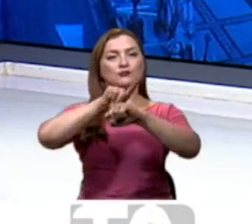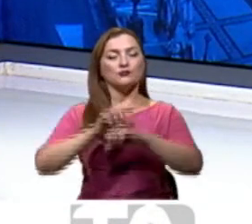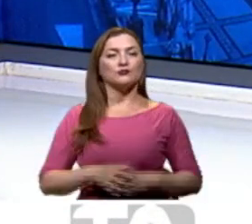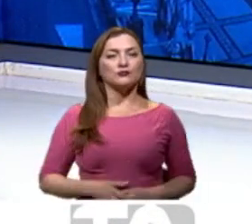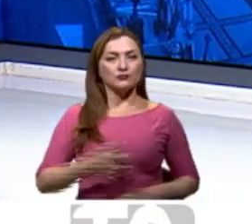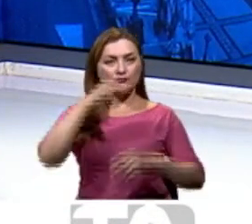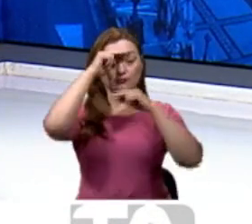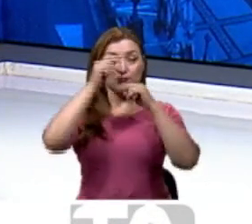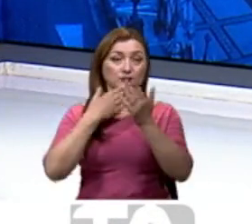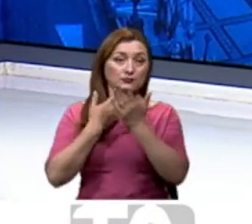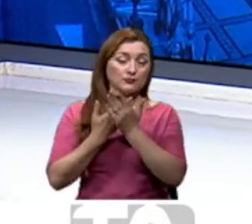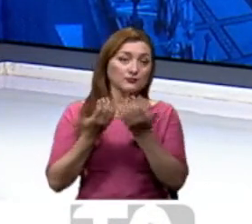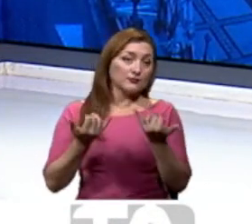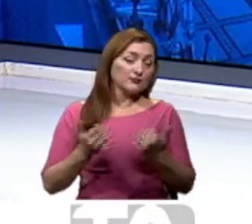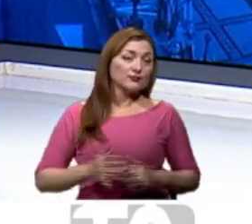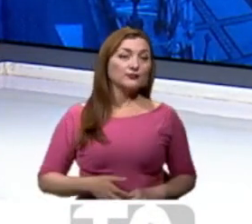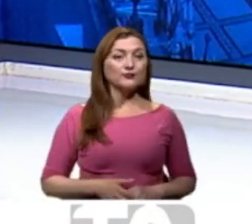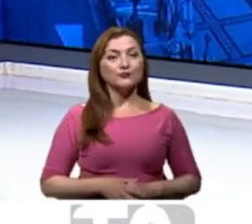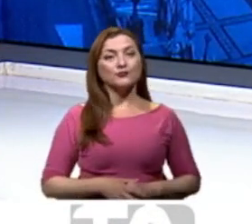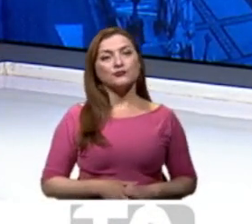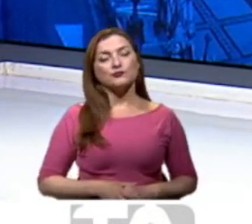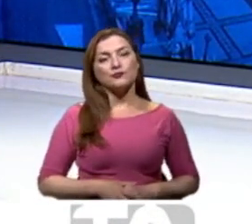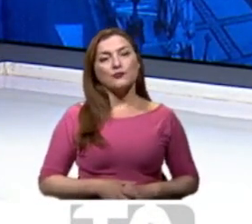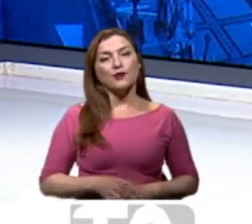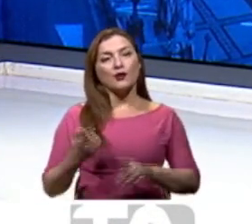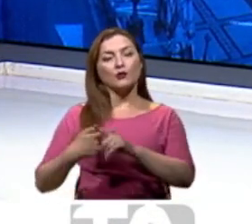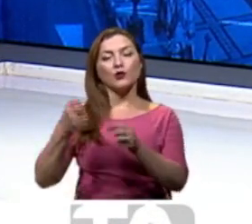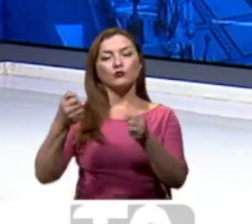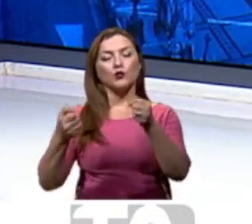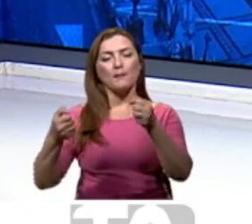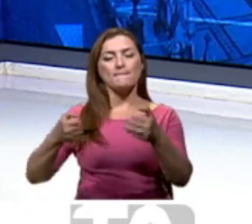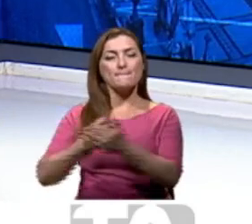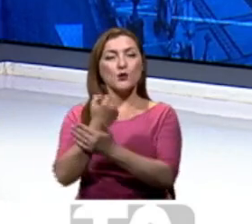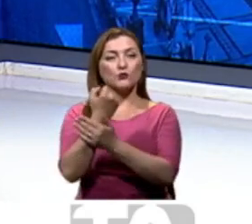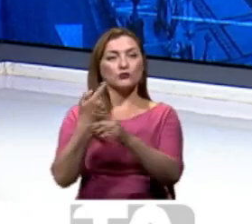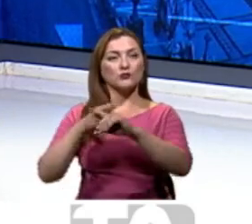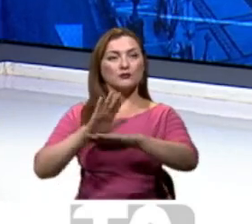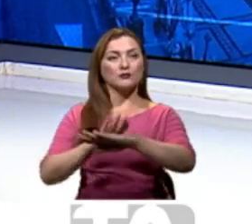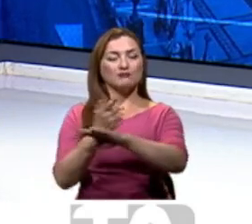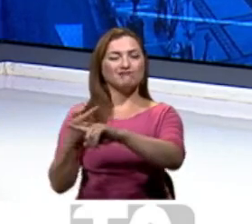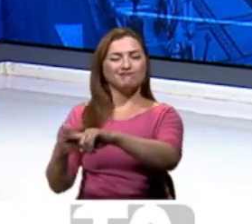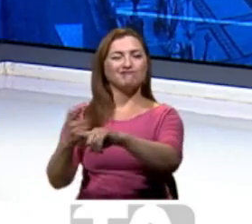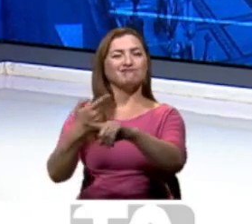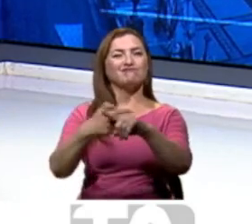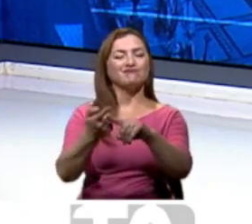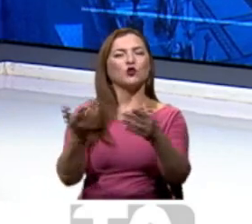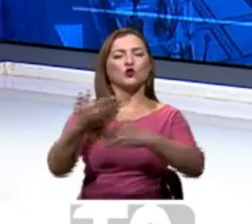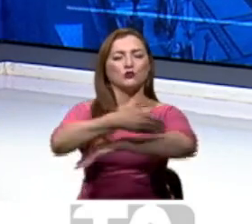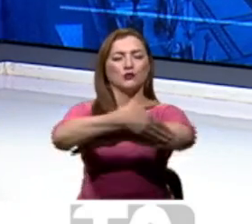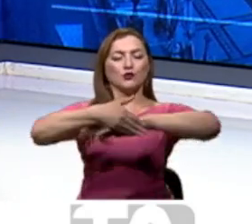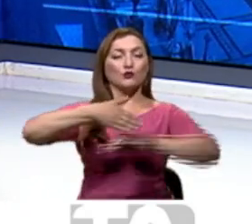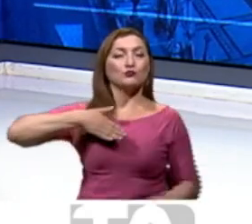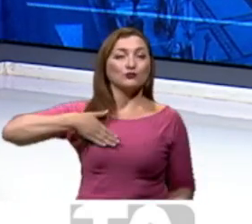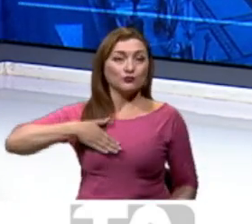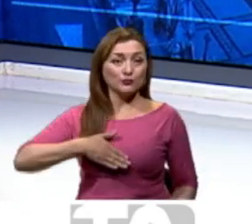8:20, gracias por continuar junto a nosotros. Debido a los constantes accidentes producto de varias causas que se generan en la avenida Simón